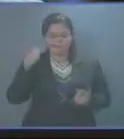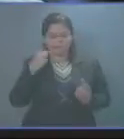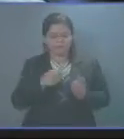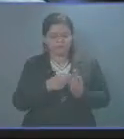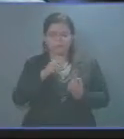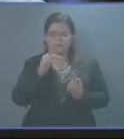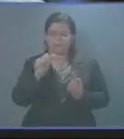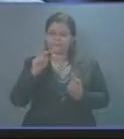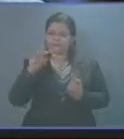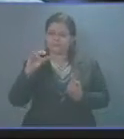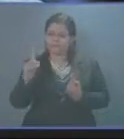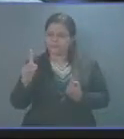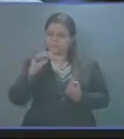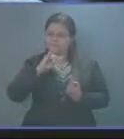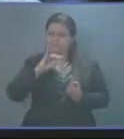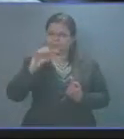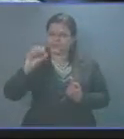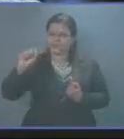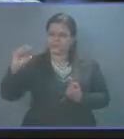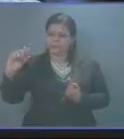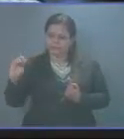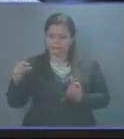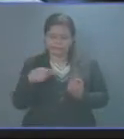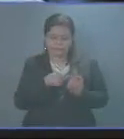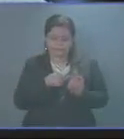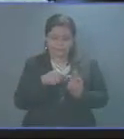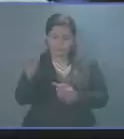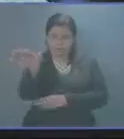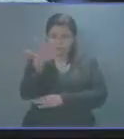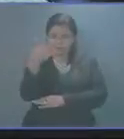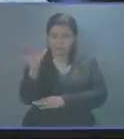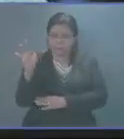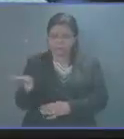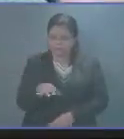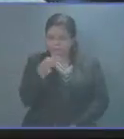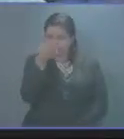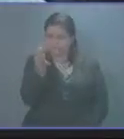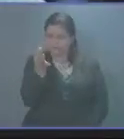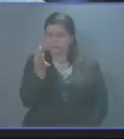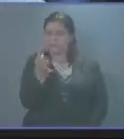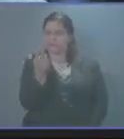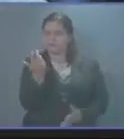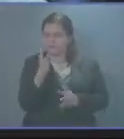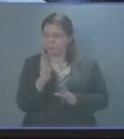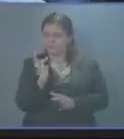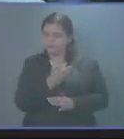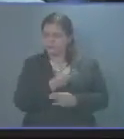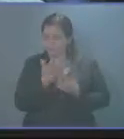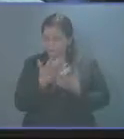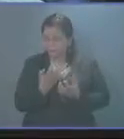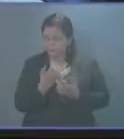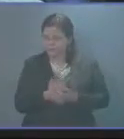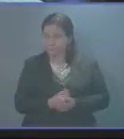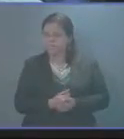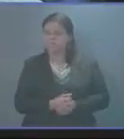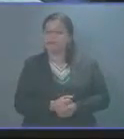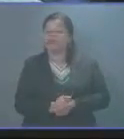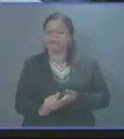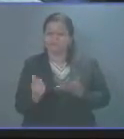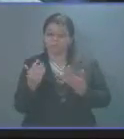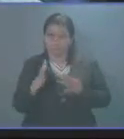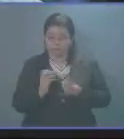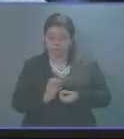Iso, embajador de la República Francesa. Sobre el particular hacemos del conocimiento del Pleno Legislativo